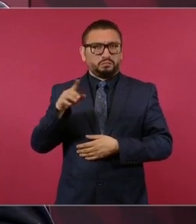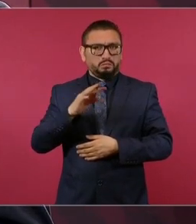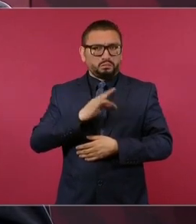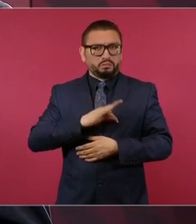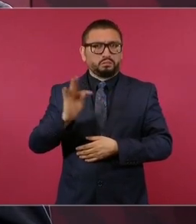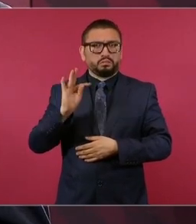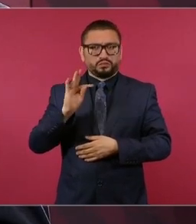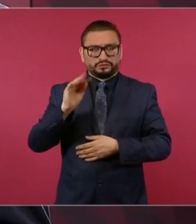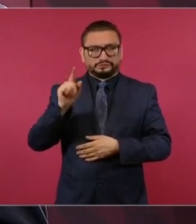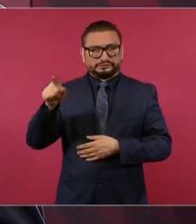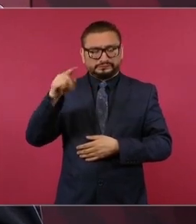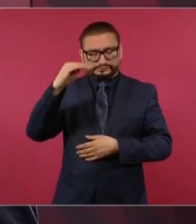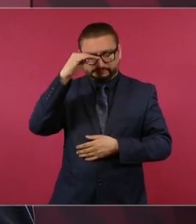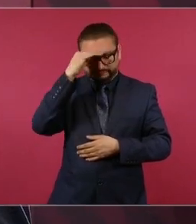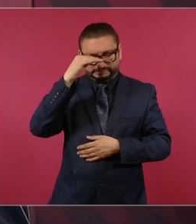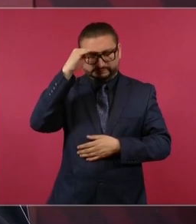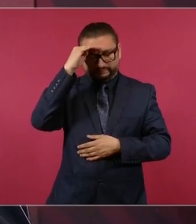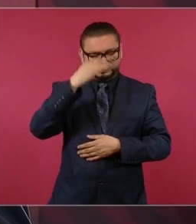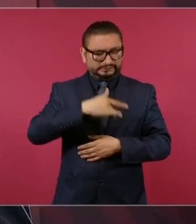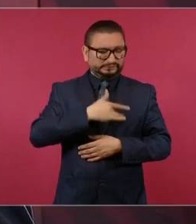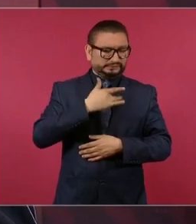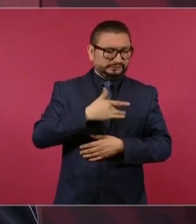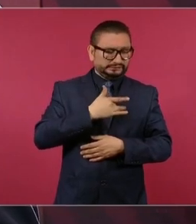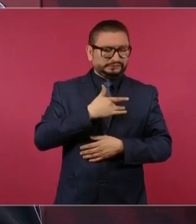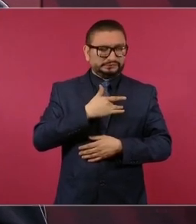quisiera una reflexión